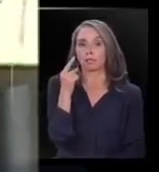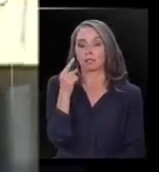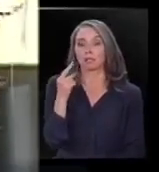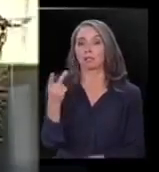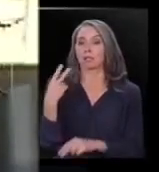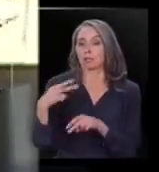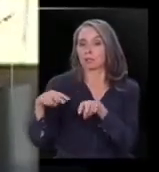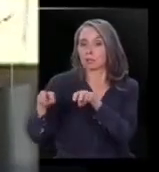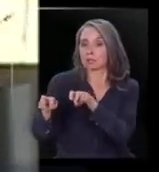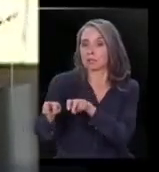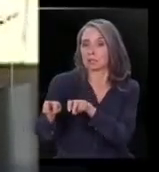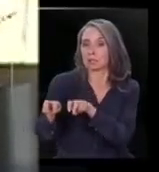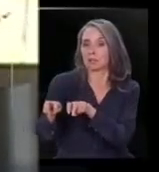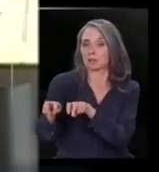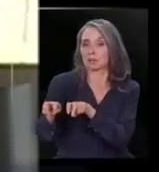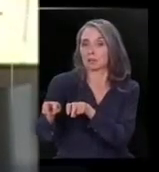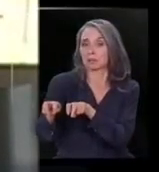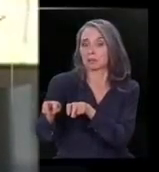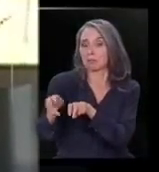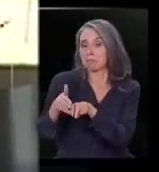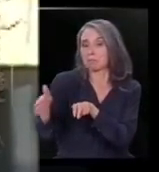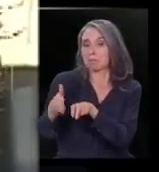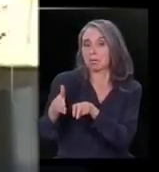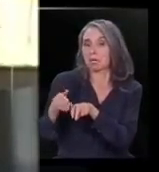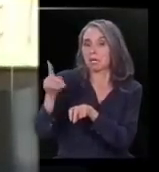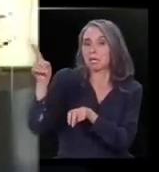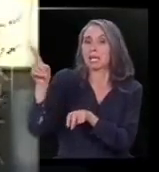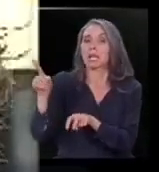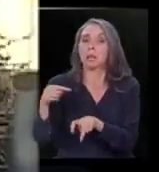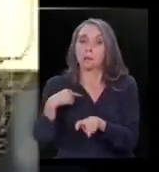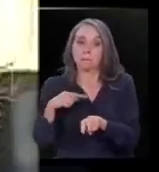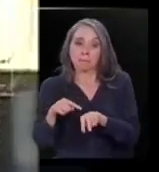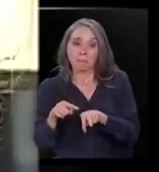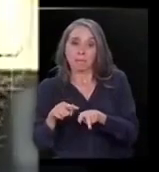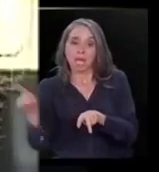Estábamos sentados al lado y me agarró la pierna